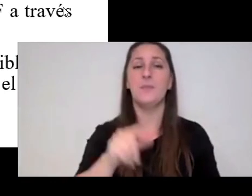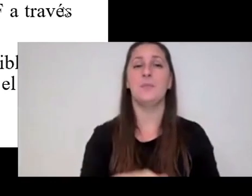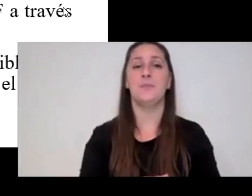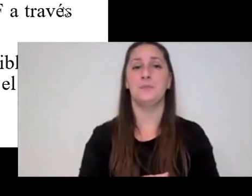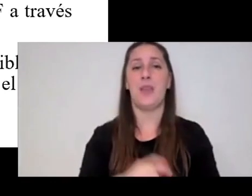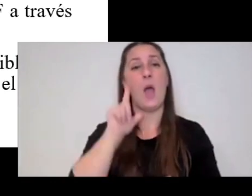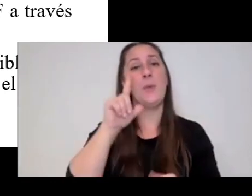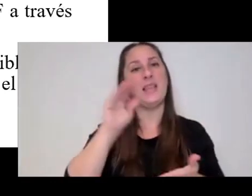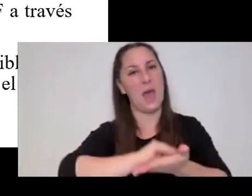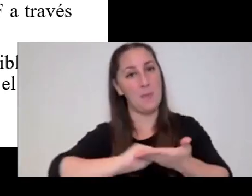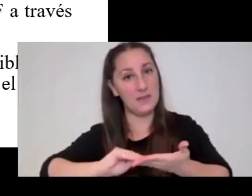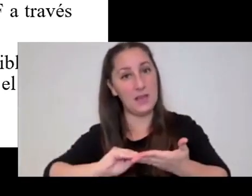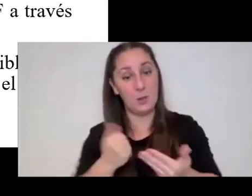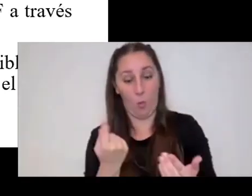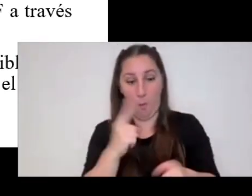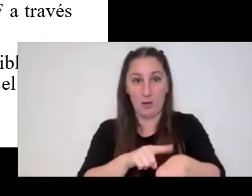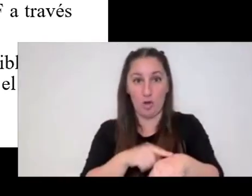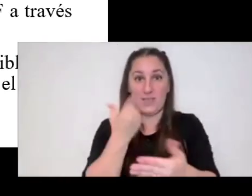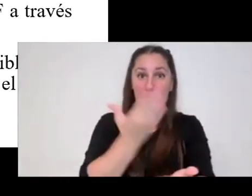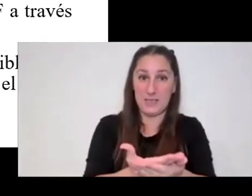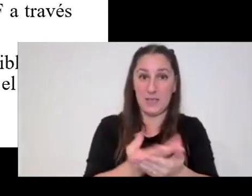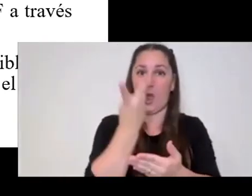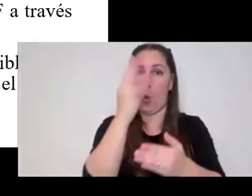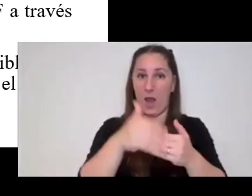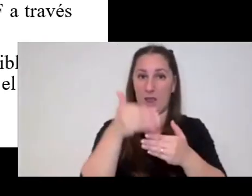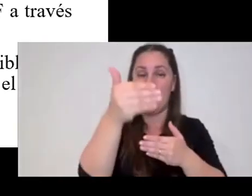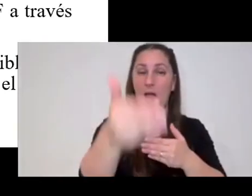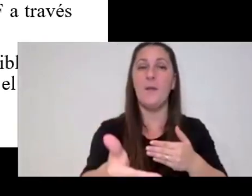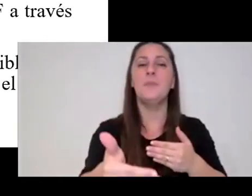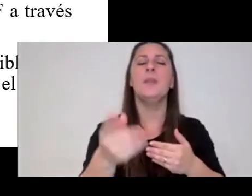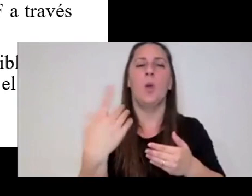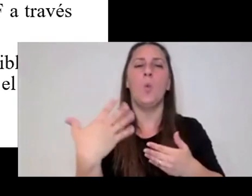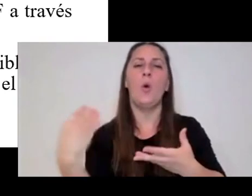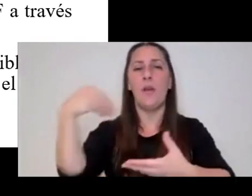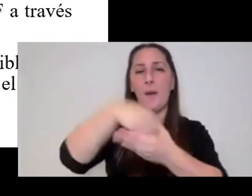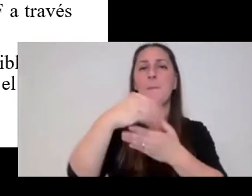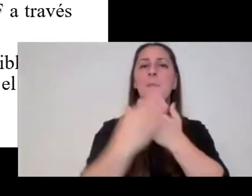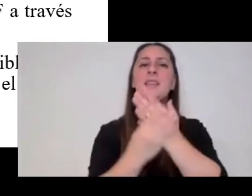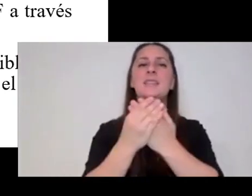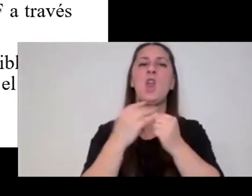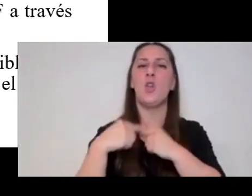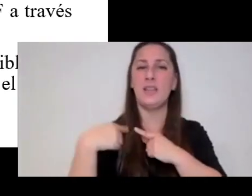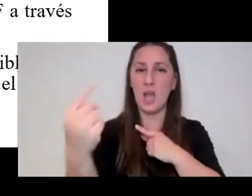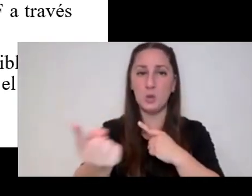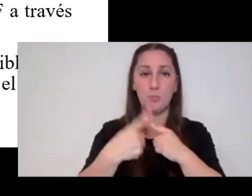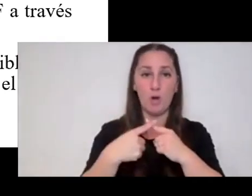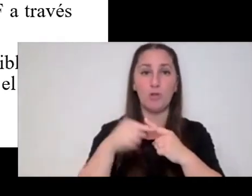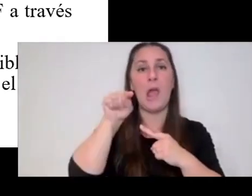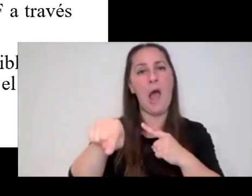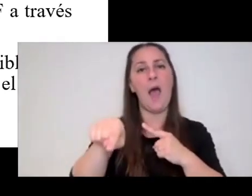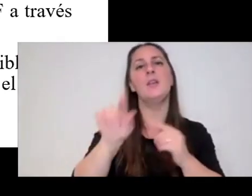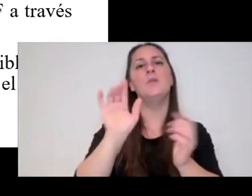administrativos desde la presentación y con la intervención del Ministerio de Transporte se comunicará cuál es